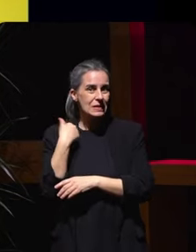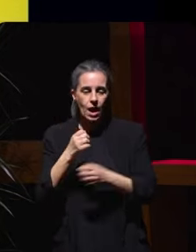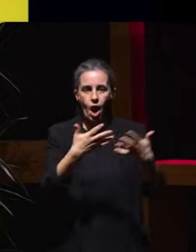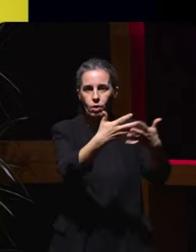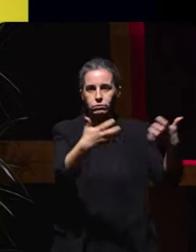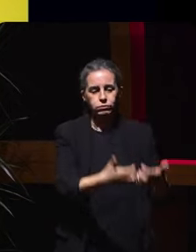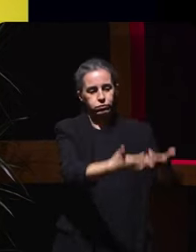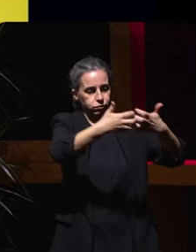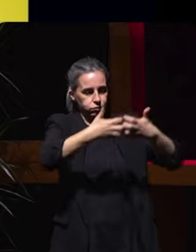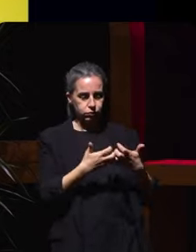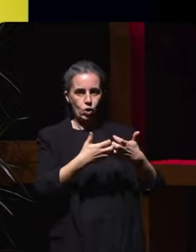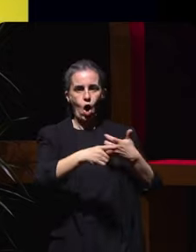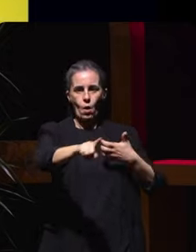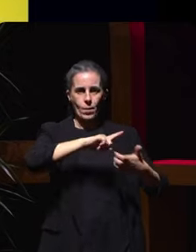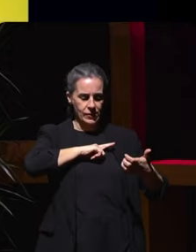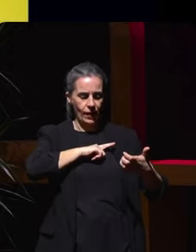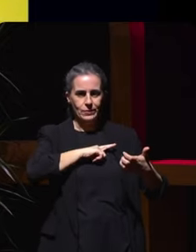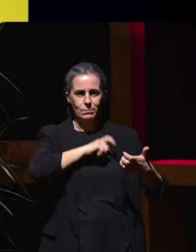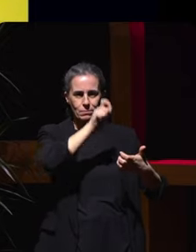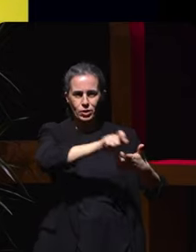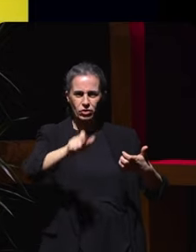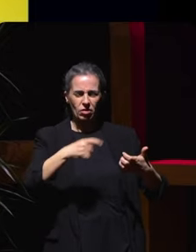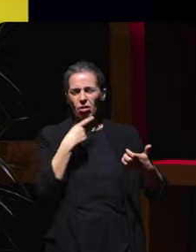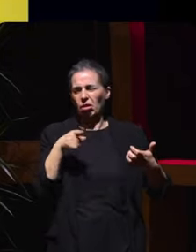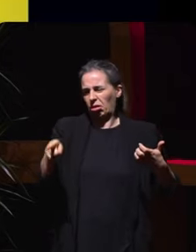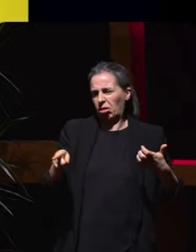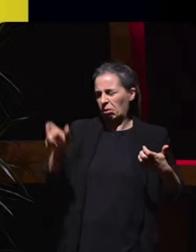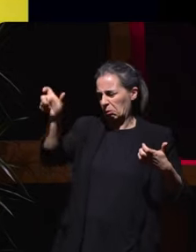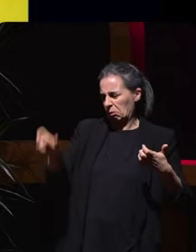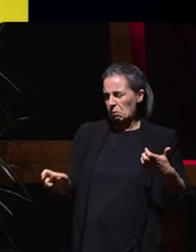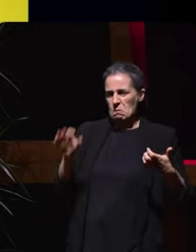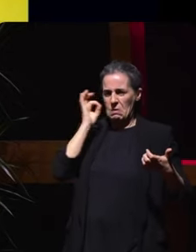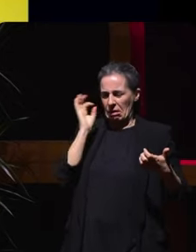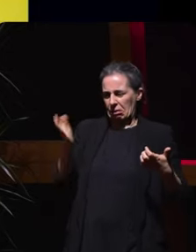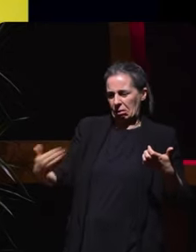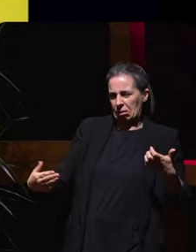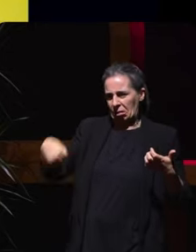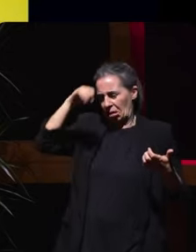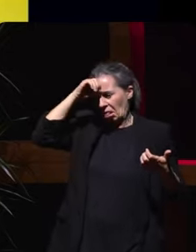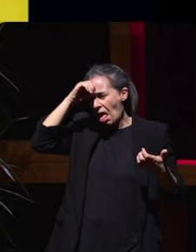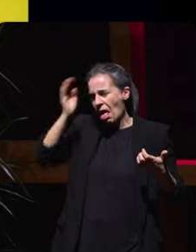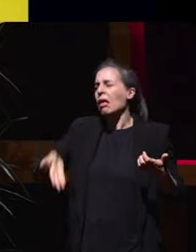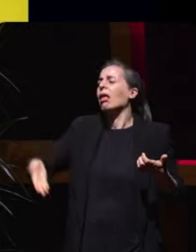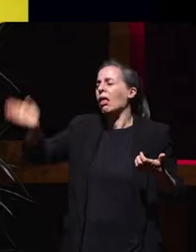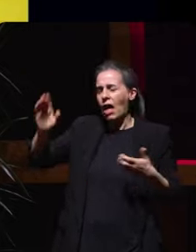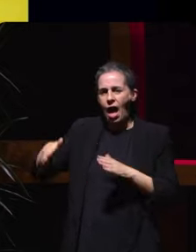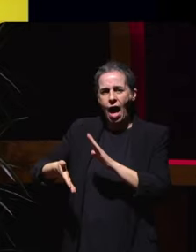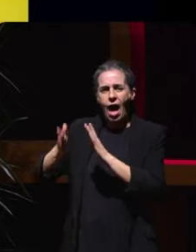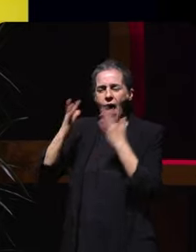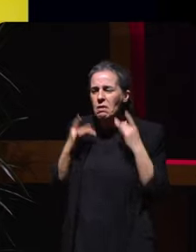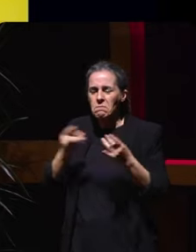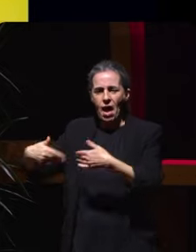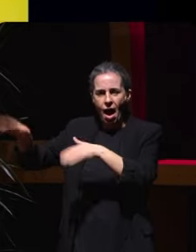de personas a través de esas redes sociales diciendo no es mujer, no tiene ni idea, o no, pues que se vaya a limpiar, ¿no?, o que se vaya a